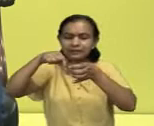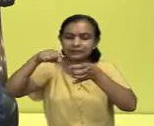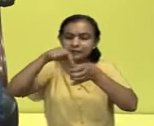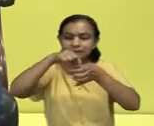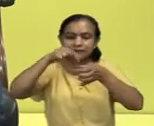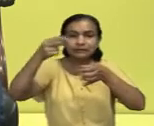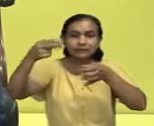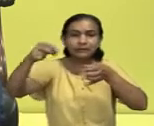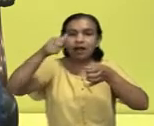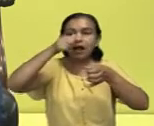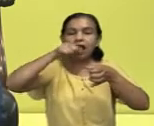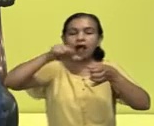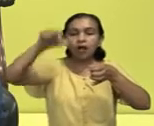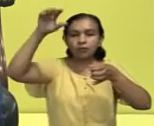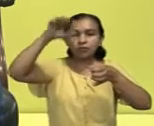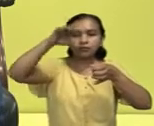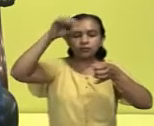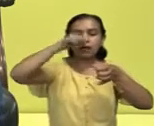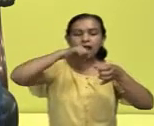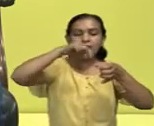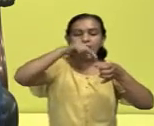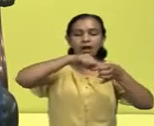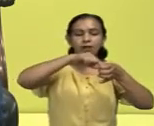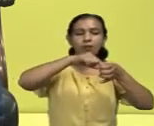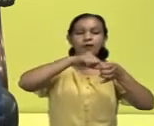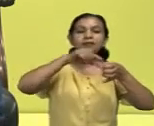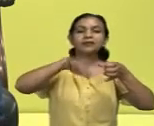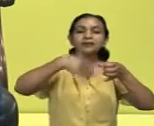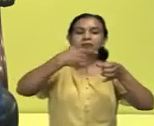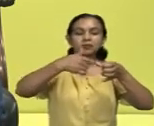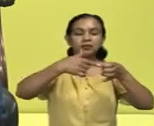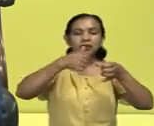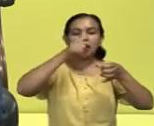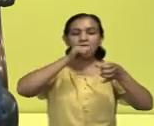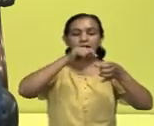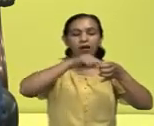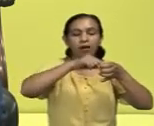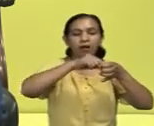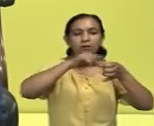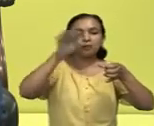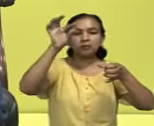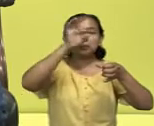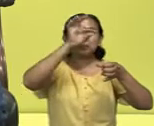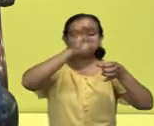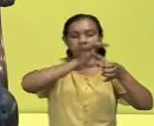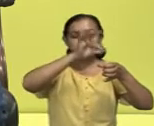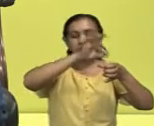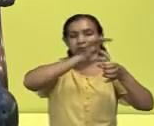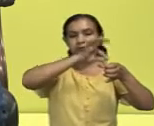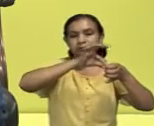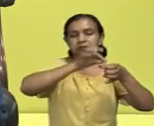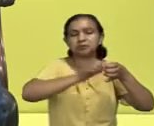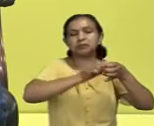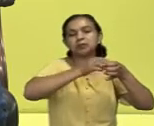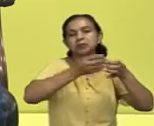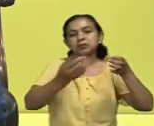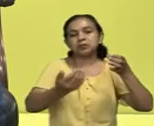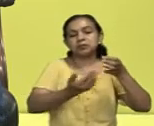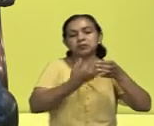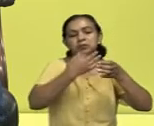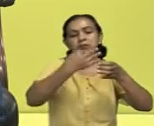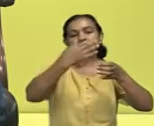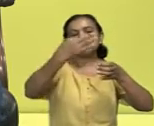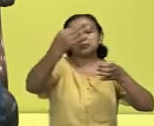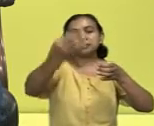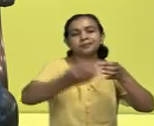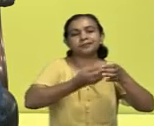orificio natural que puede almacenar agua en los troncos. Que almacenan agua, el zancudo pone su huevecillo y es un criadero. ¿Cómo se elimina